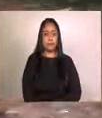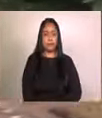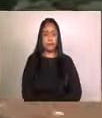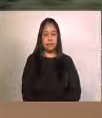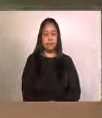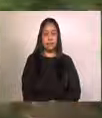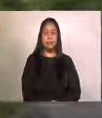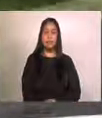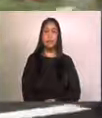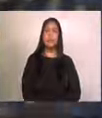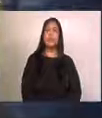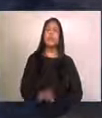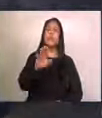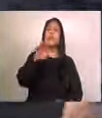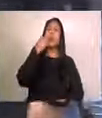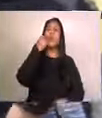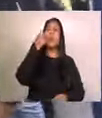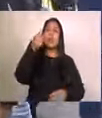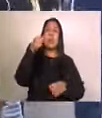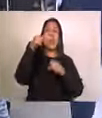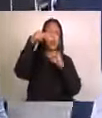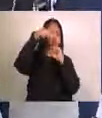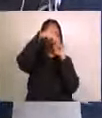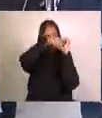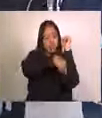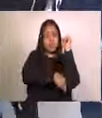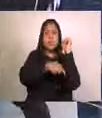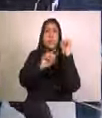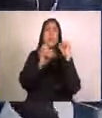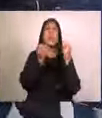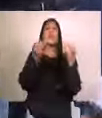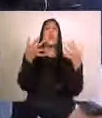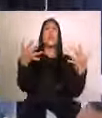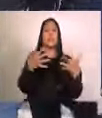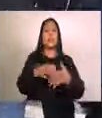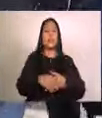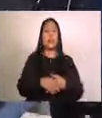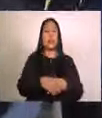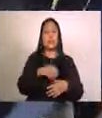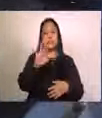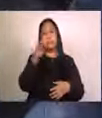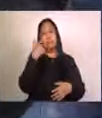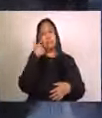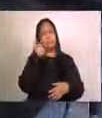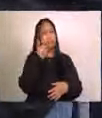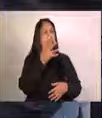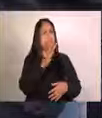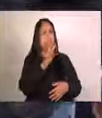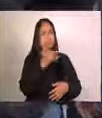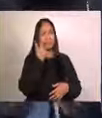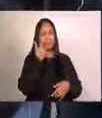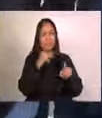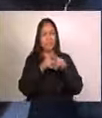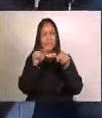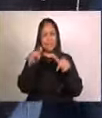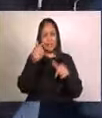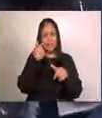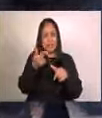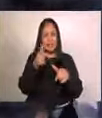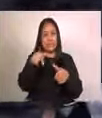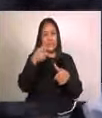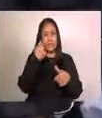¿Qué profundidad tiene esa vaguada? Calculamos que de ahí para la cota timbre de la tubería hay